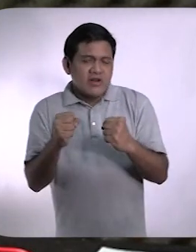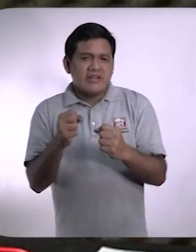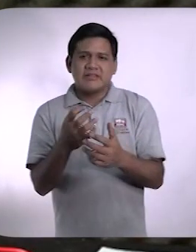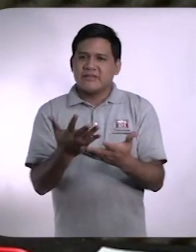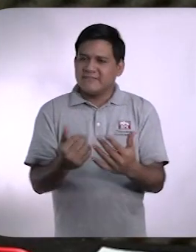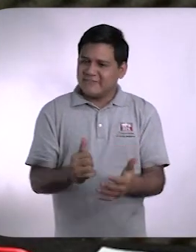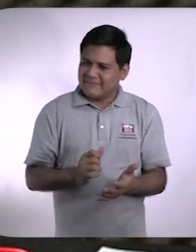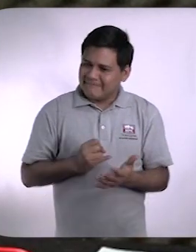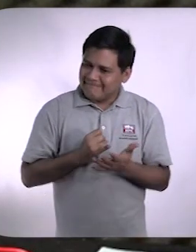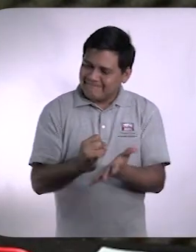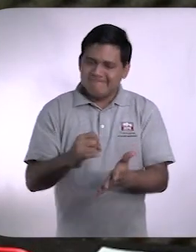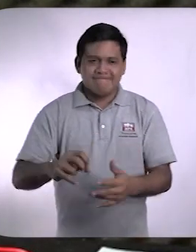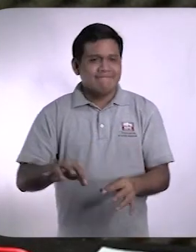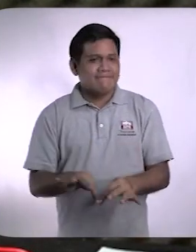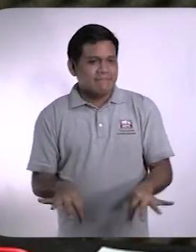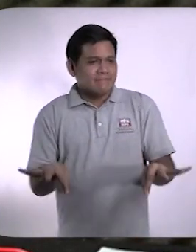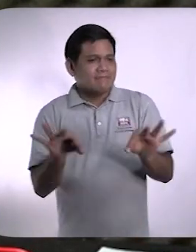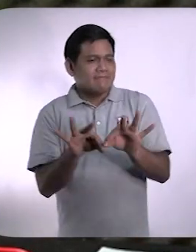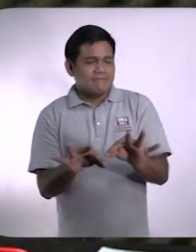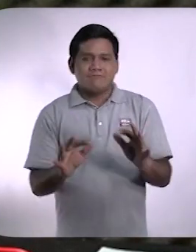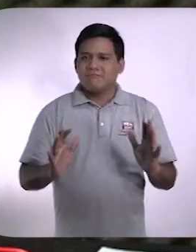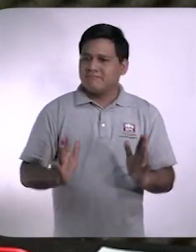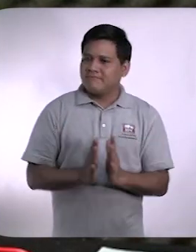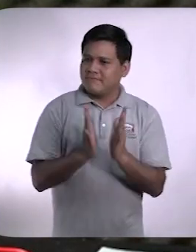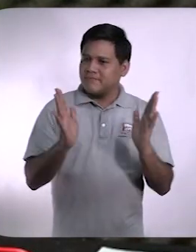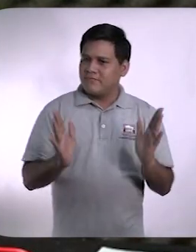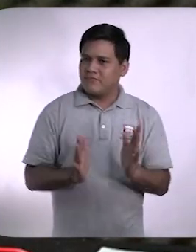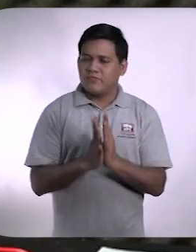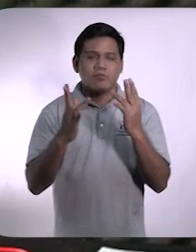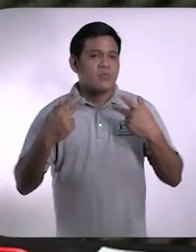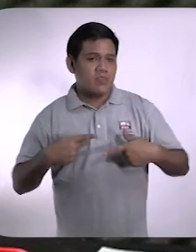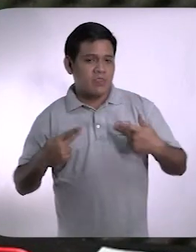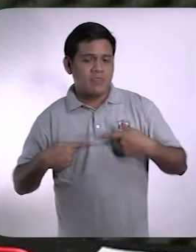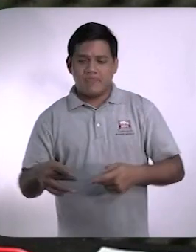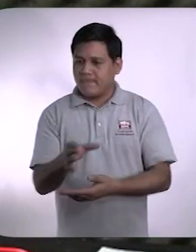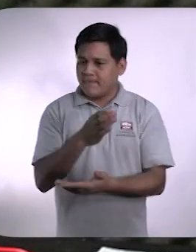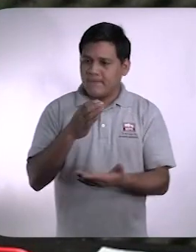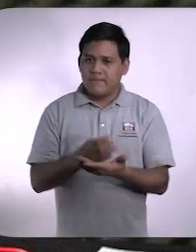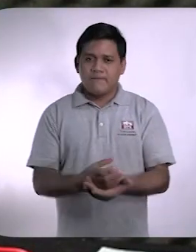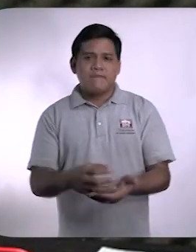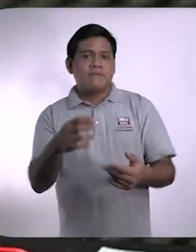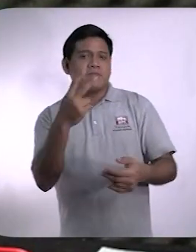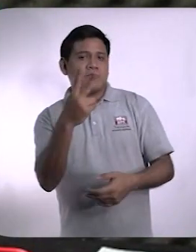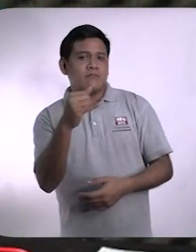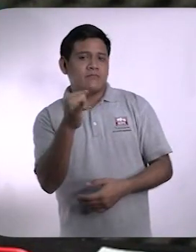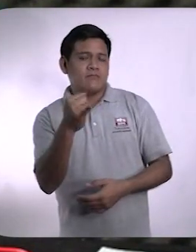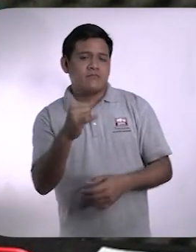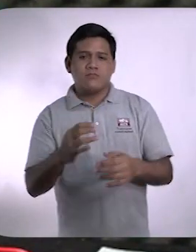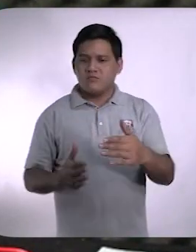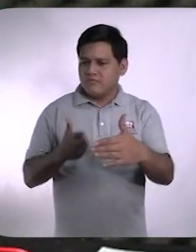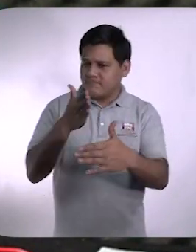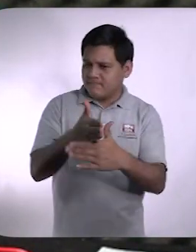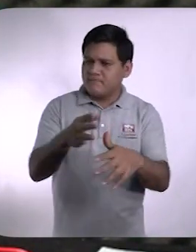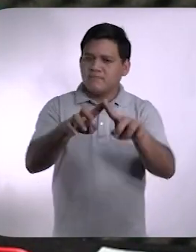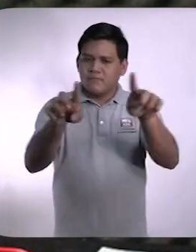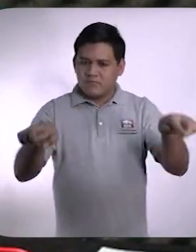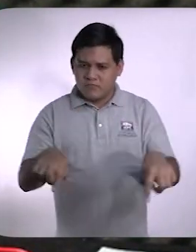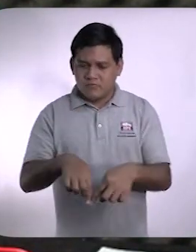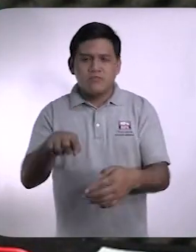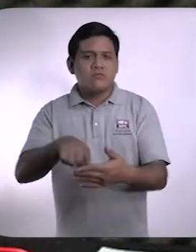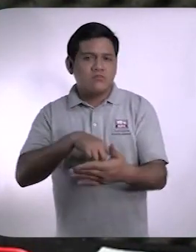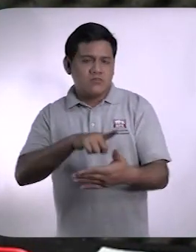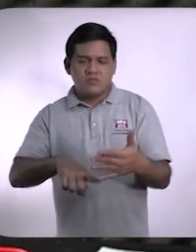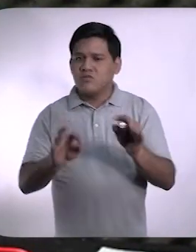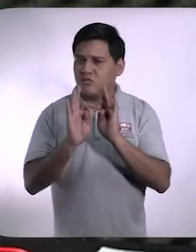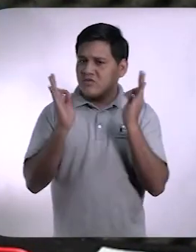para motivar la participación de la ciudadanía este 2 de junio y que acudan a las urnas, pero en una forma informada. Esos